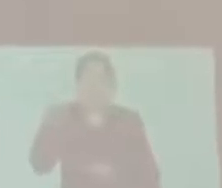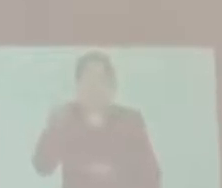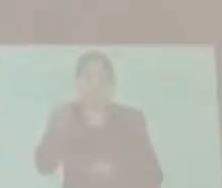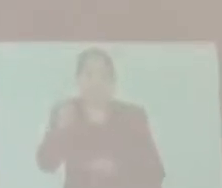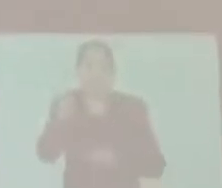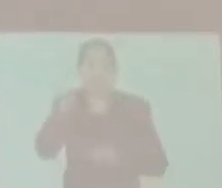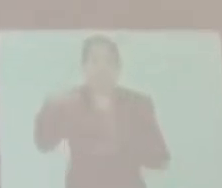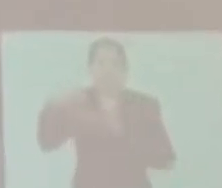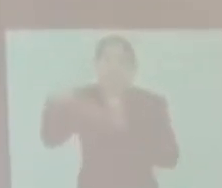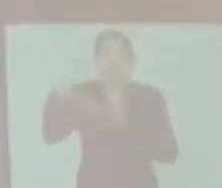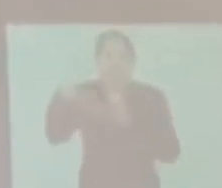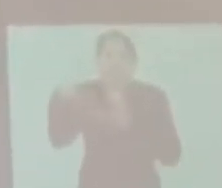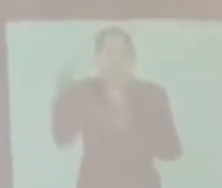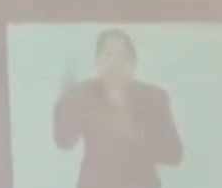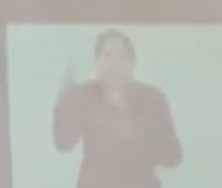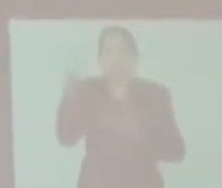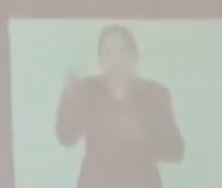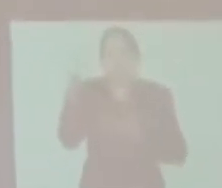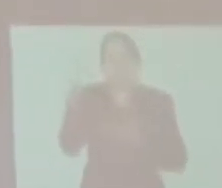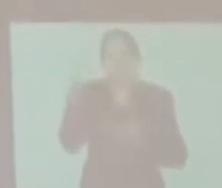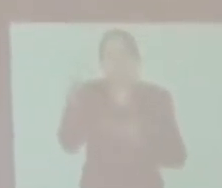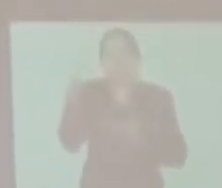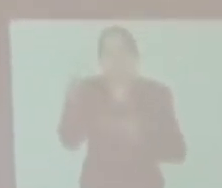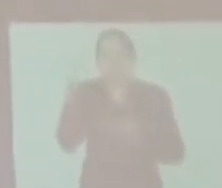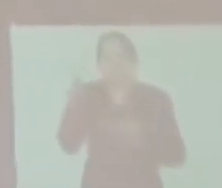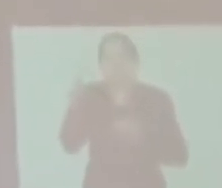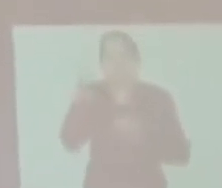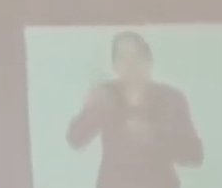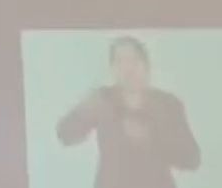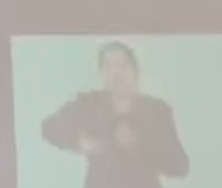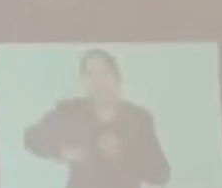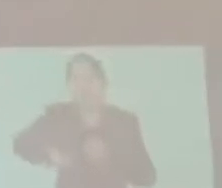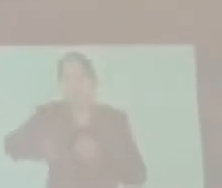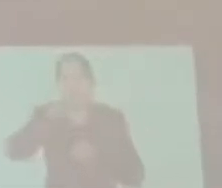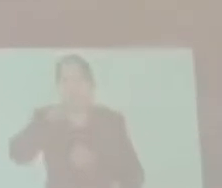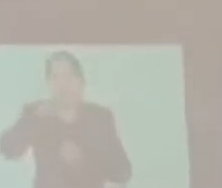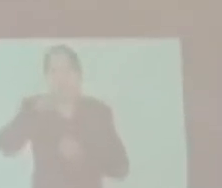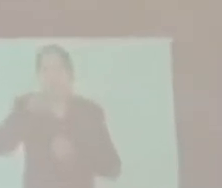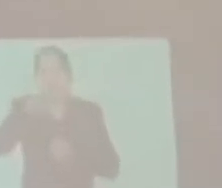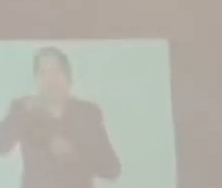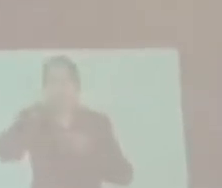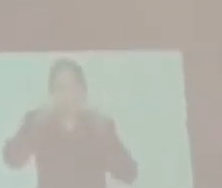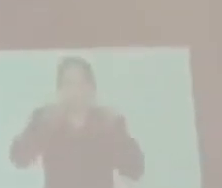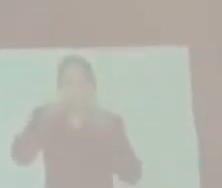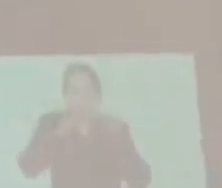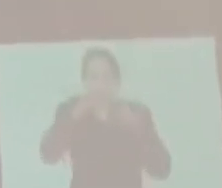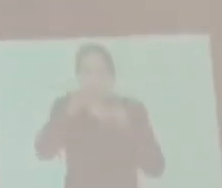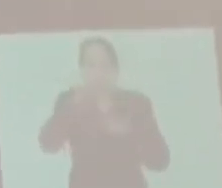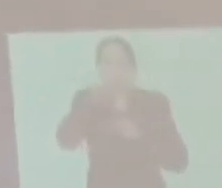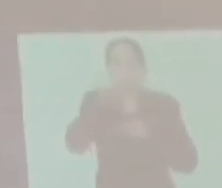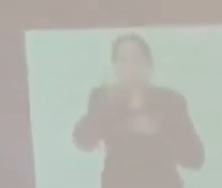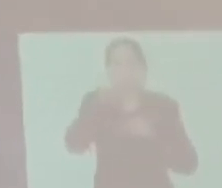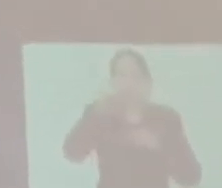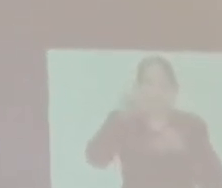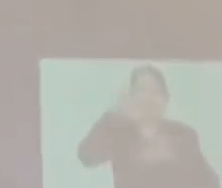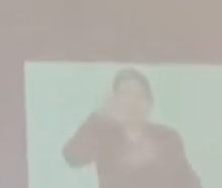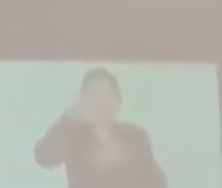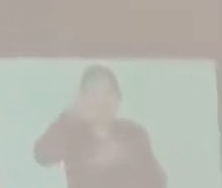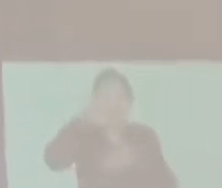nos colocó como el gobierno subnacional mejor evaluado en toda América Latina en el